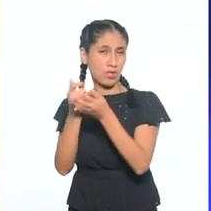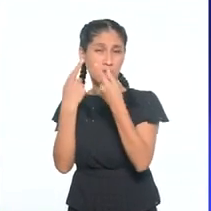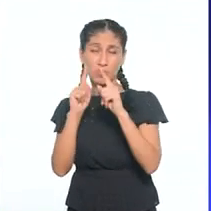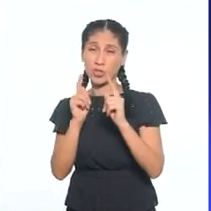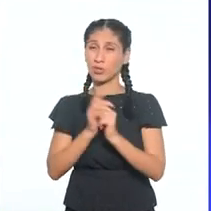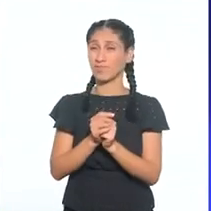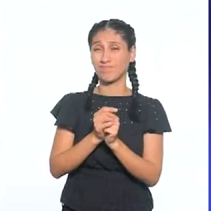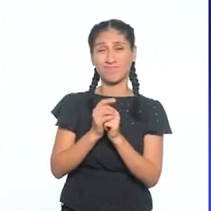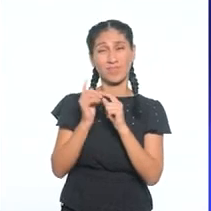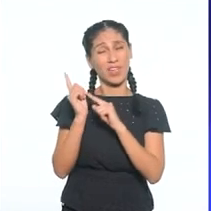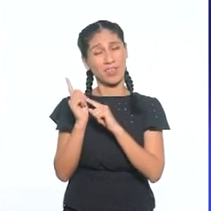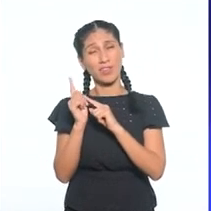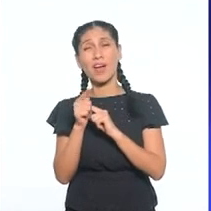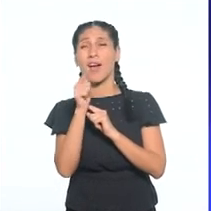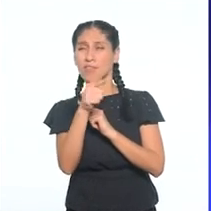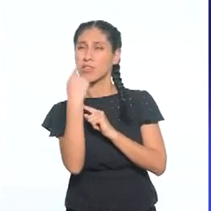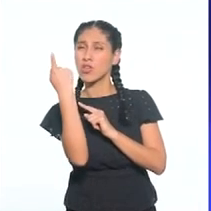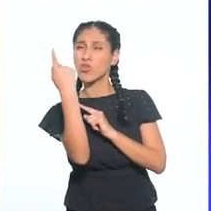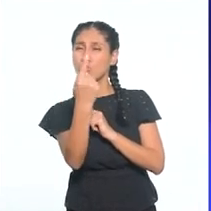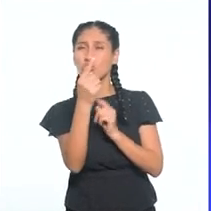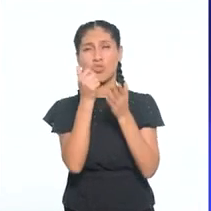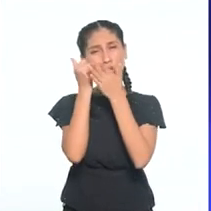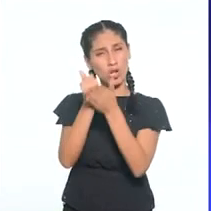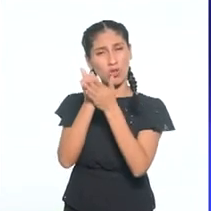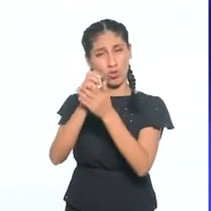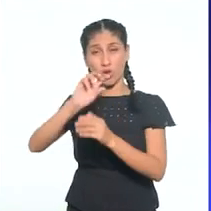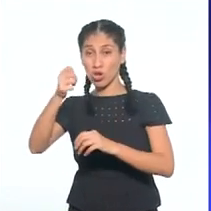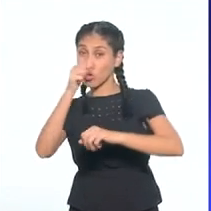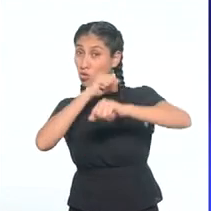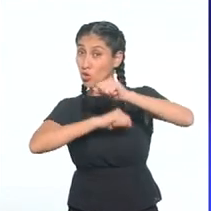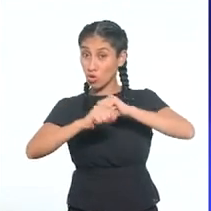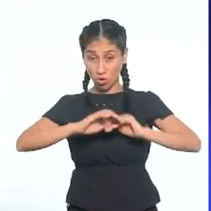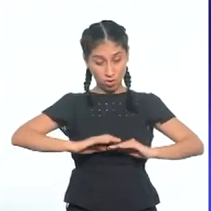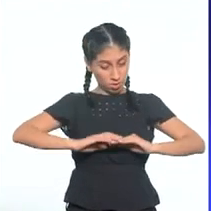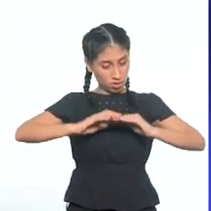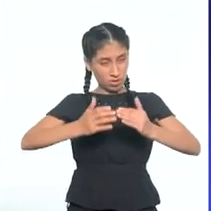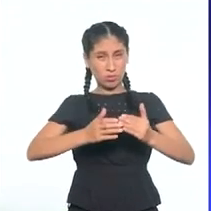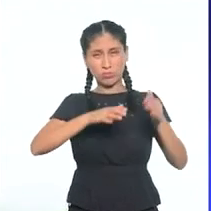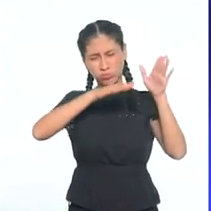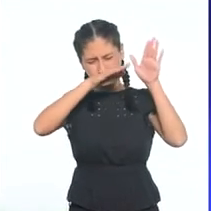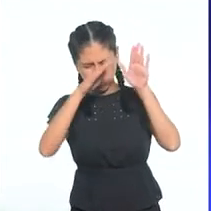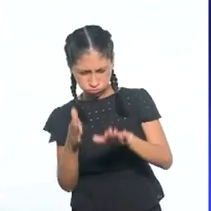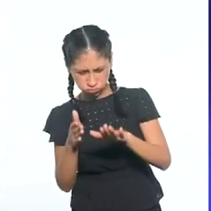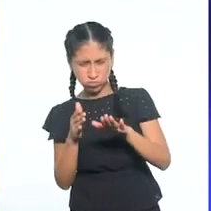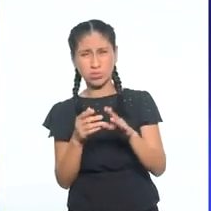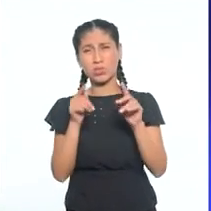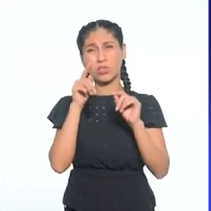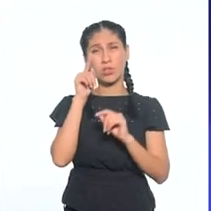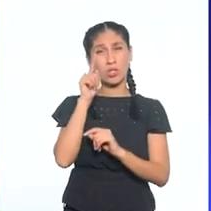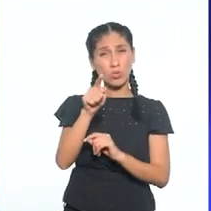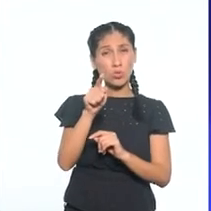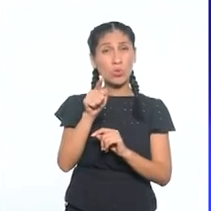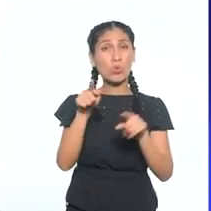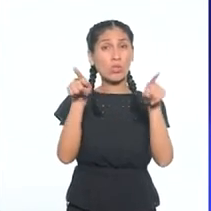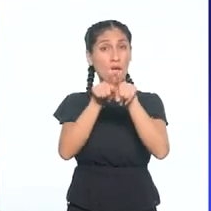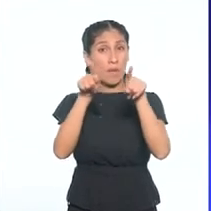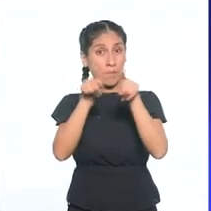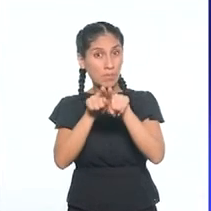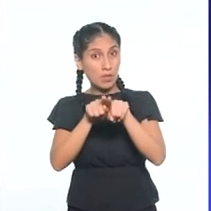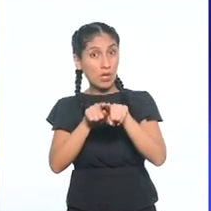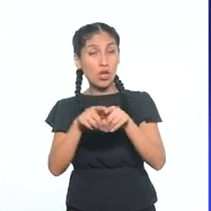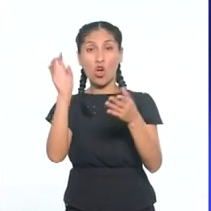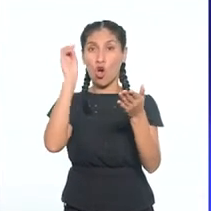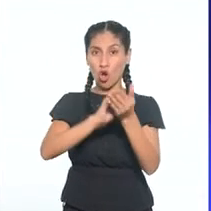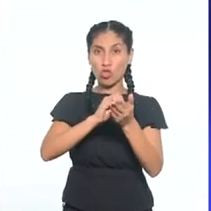no te tuvo más que a ti el otro hijo que iba a tener la mato y tú le hubieran matado